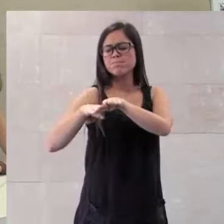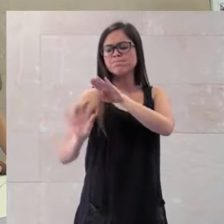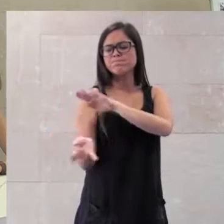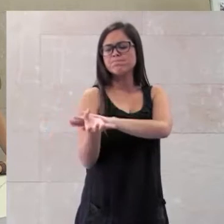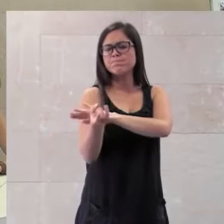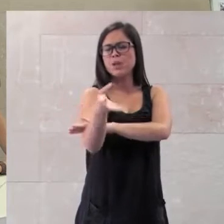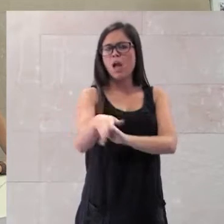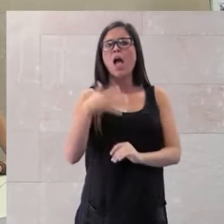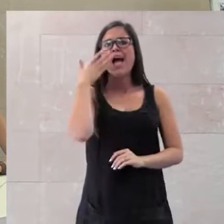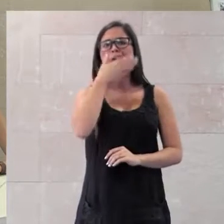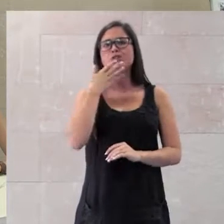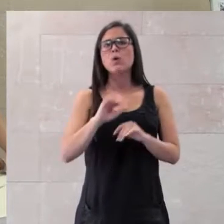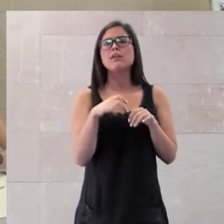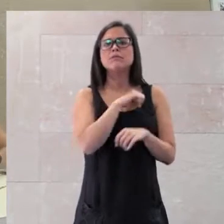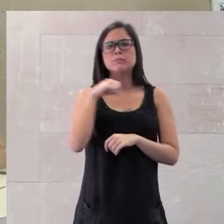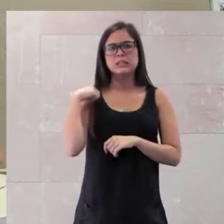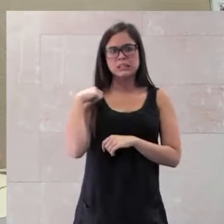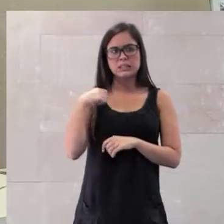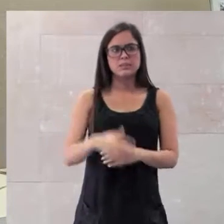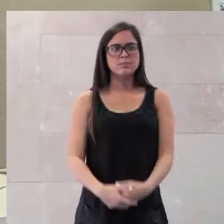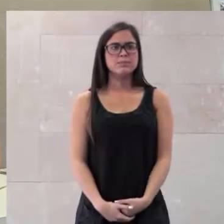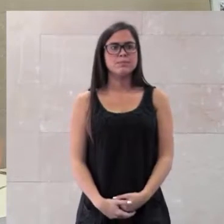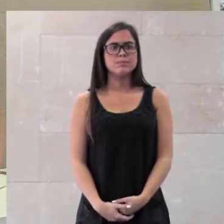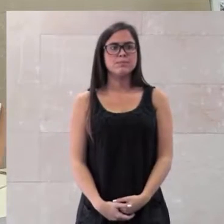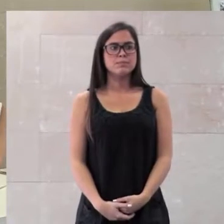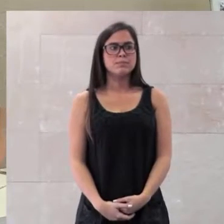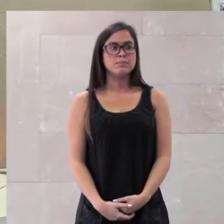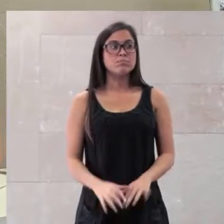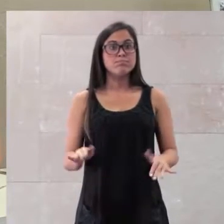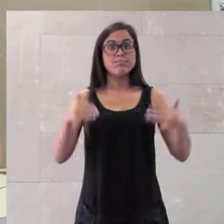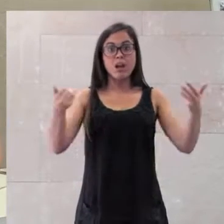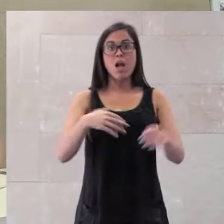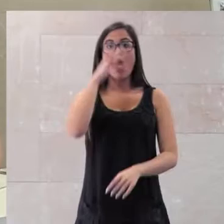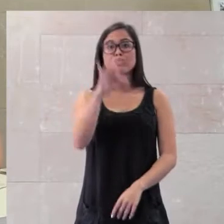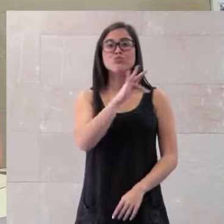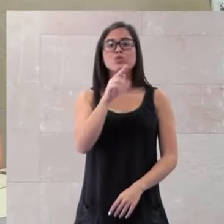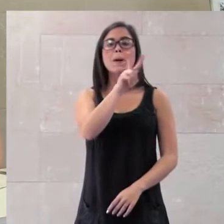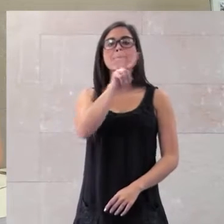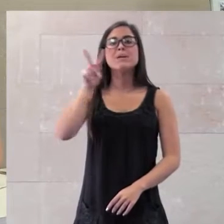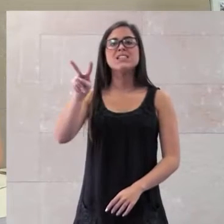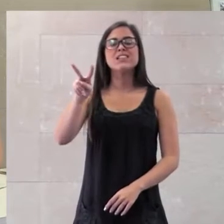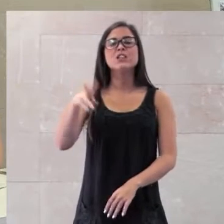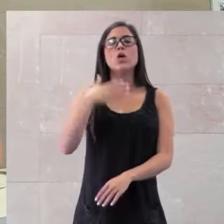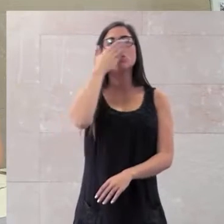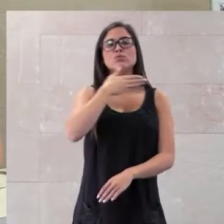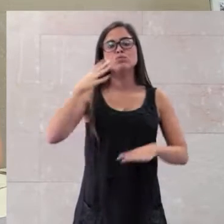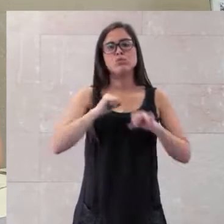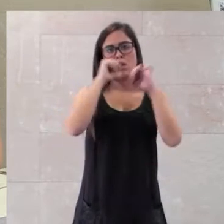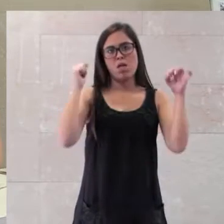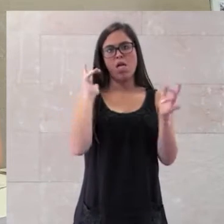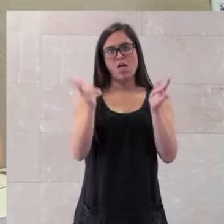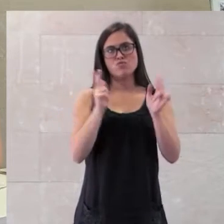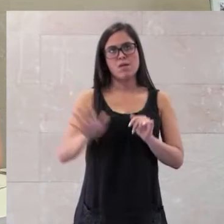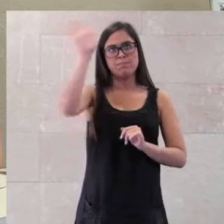escuelas independientes, ¿no? De tal manera que hoy tenemos 22 escuelas de empoderamiento en la comunidad autónoma